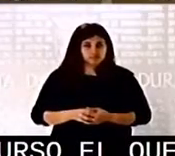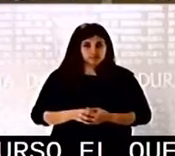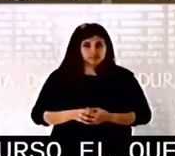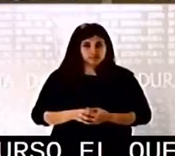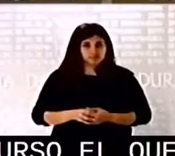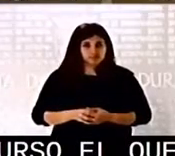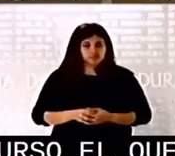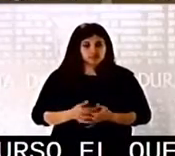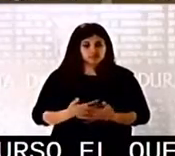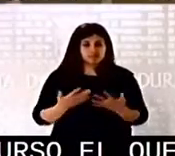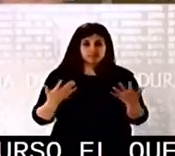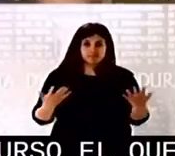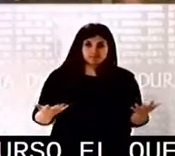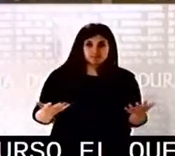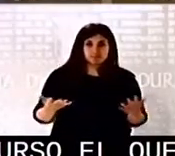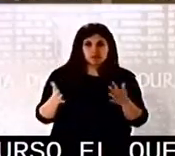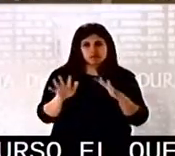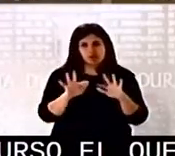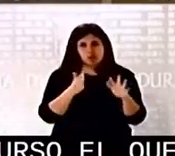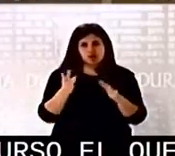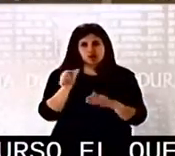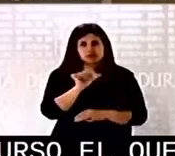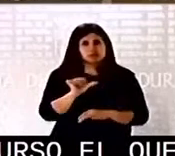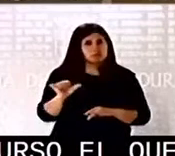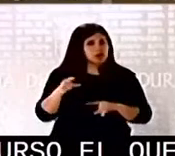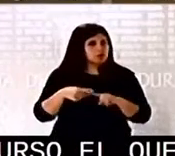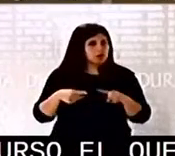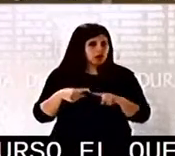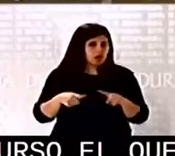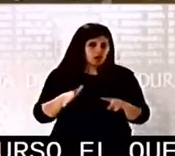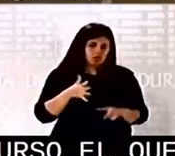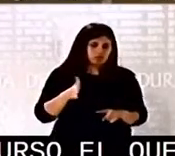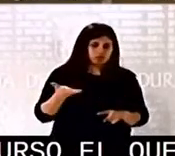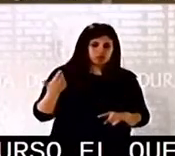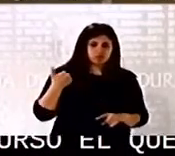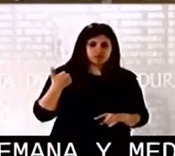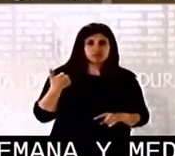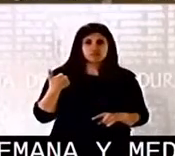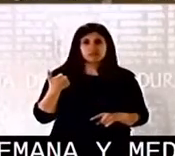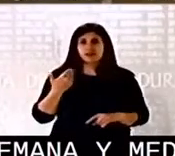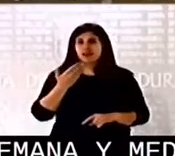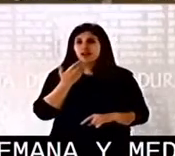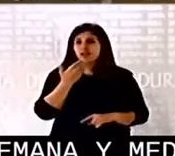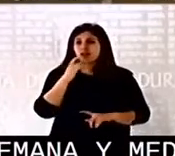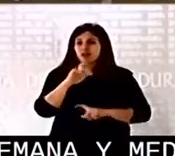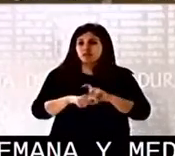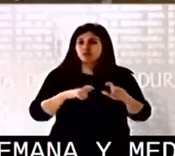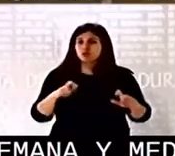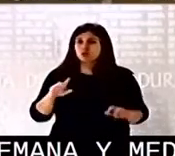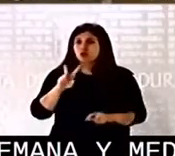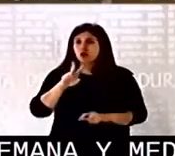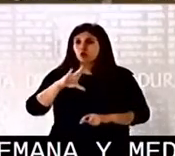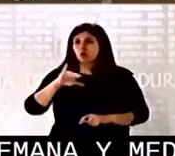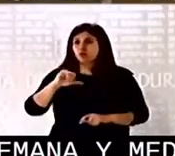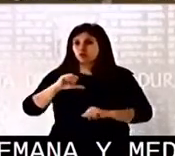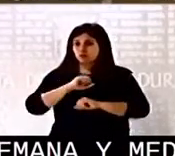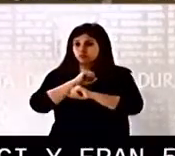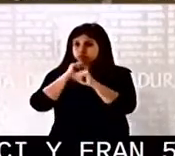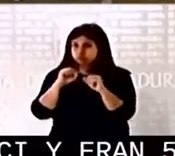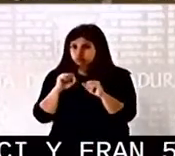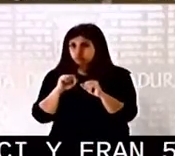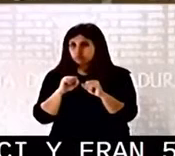Si hace una semana y media la media de edad de los ingresados en UCI eran 56 años,